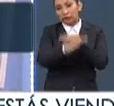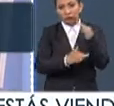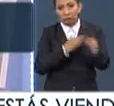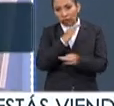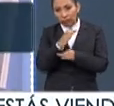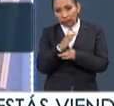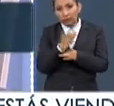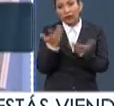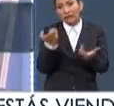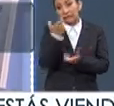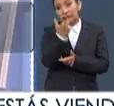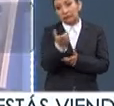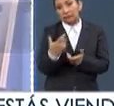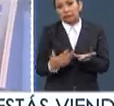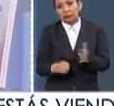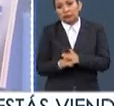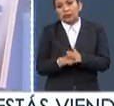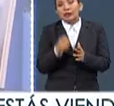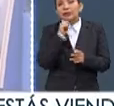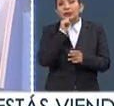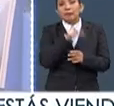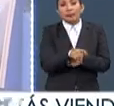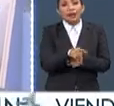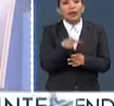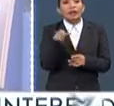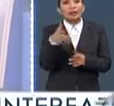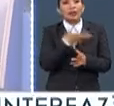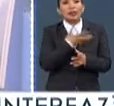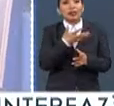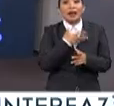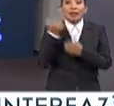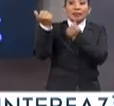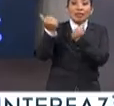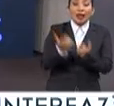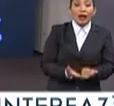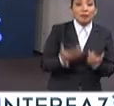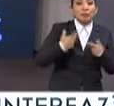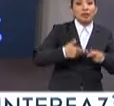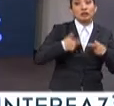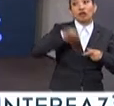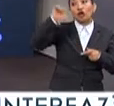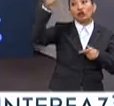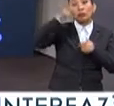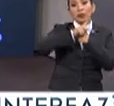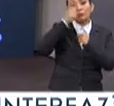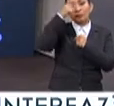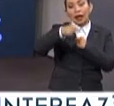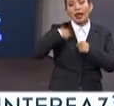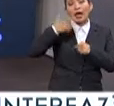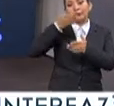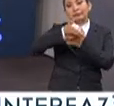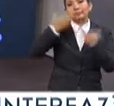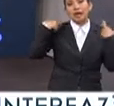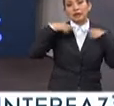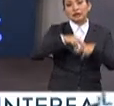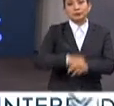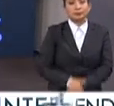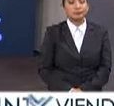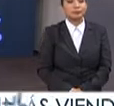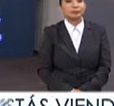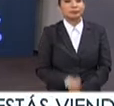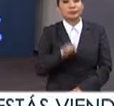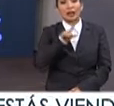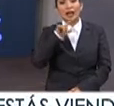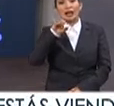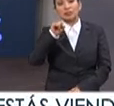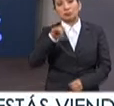base económica no ya y además de que están teniendo que traer incluso personas de fuera para cubrir estos puestos así es bueno ellis